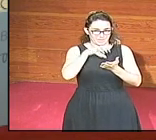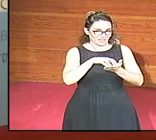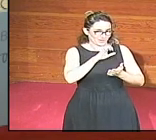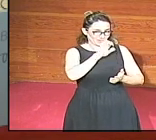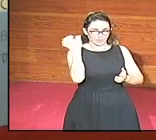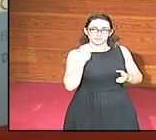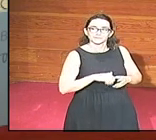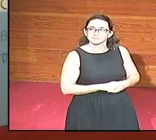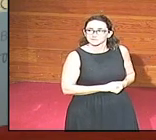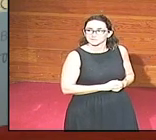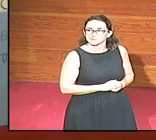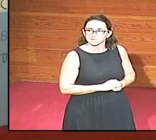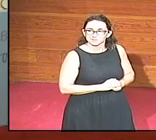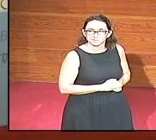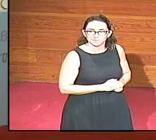bertara jardunaldietara.